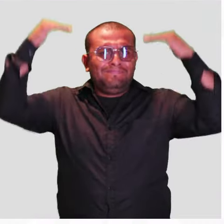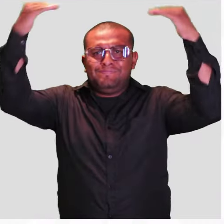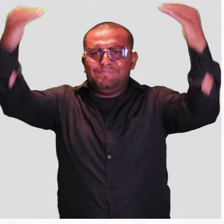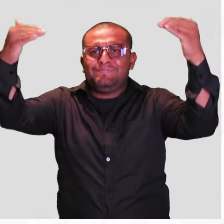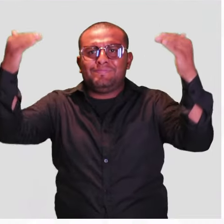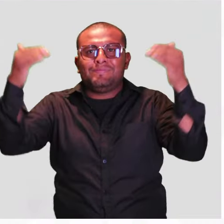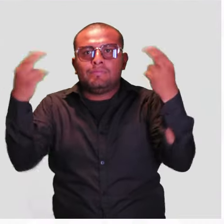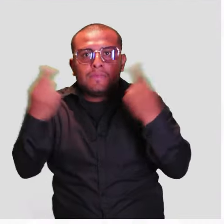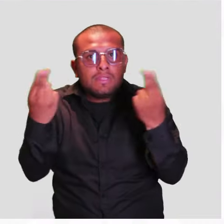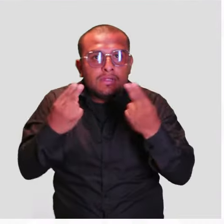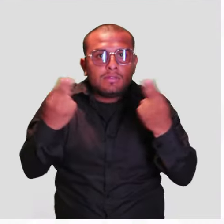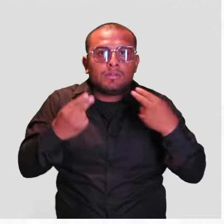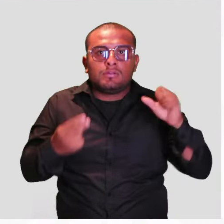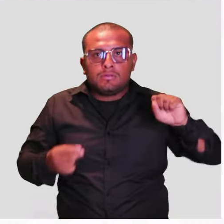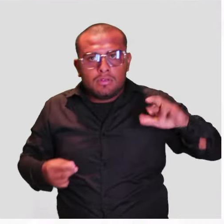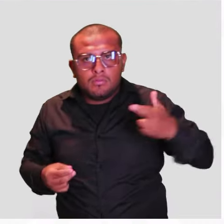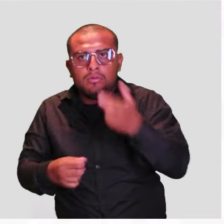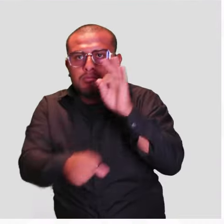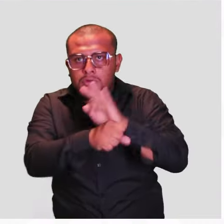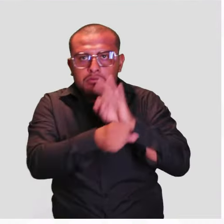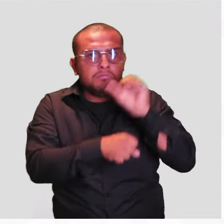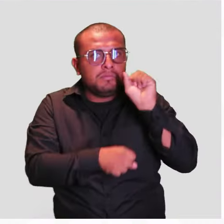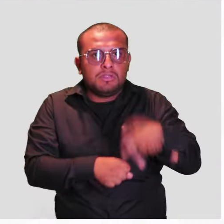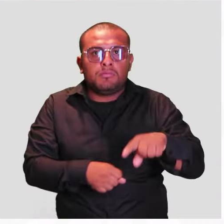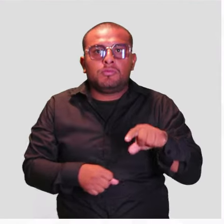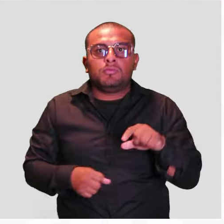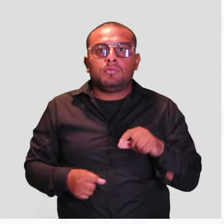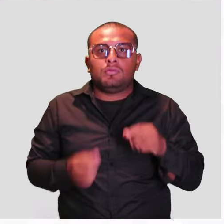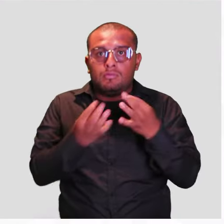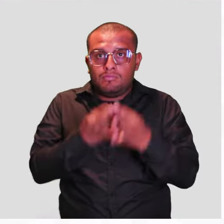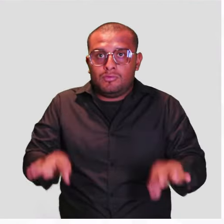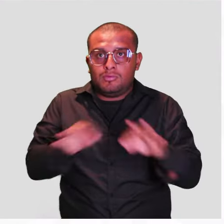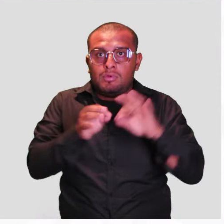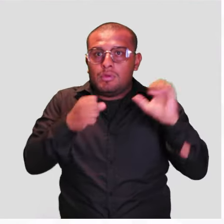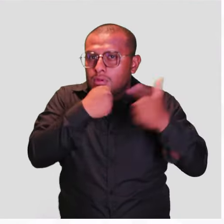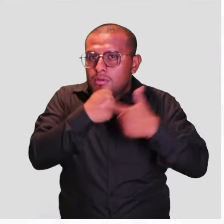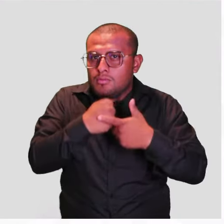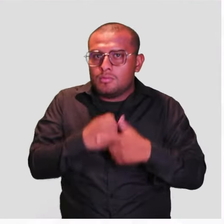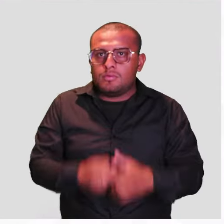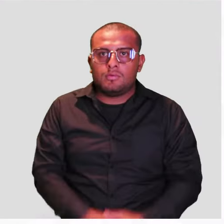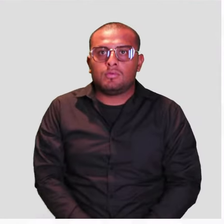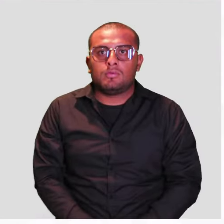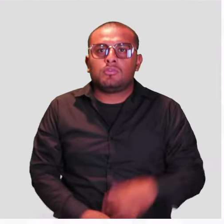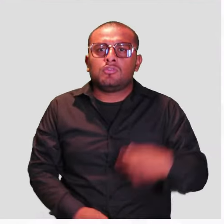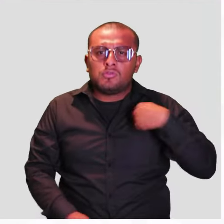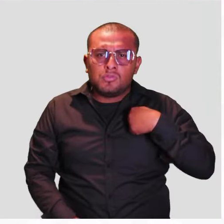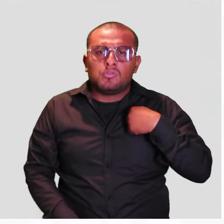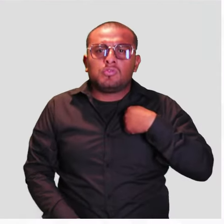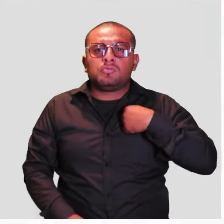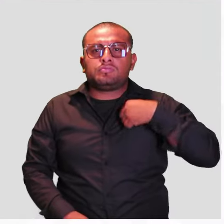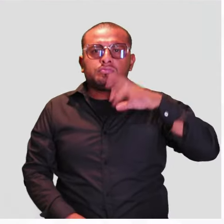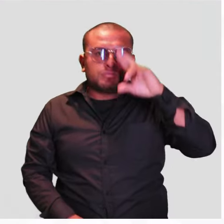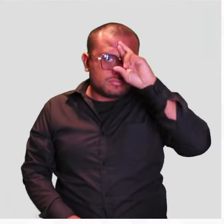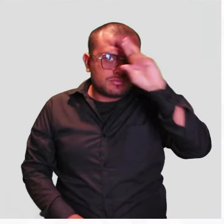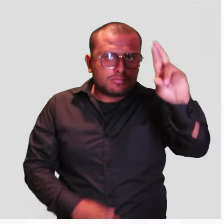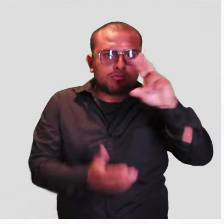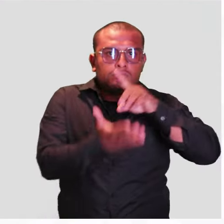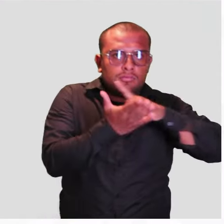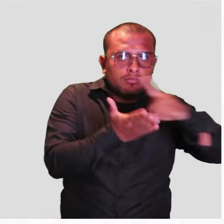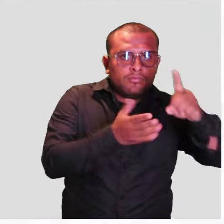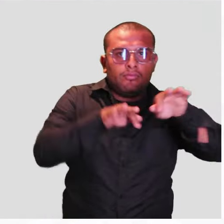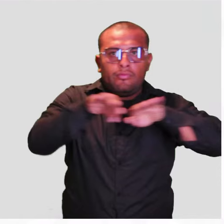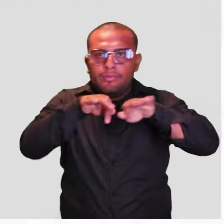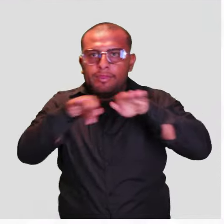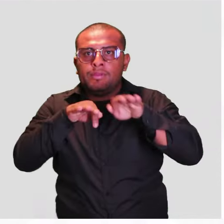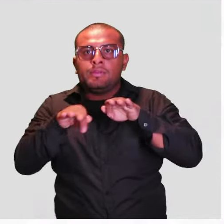Juan del Río. Y sobre todo, aquí quiero mencionar algo muy importante. Seré 100% respetuosa de los derechos laborales de los trabajadores, aquellos